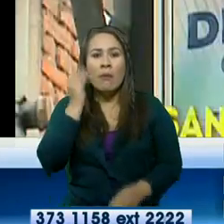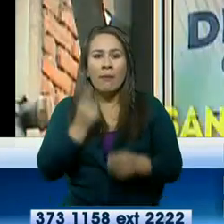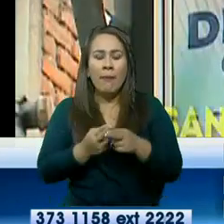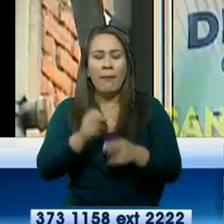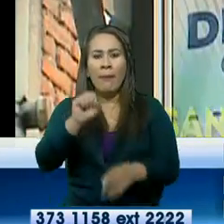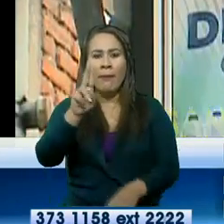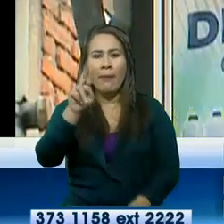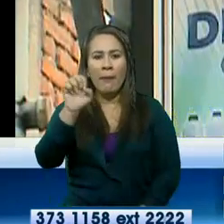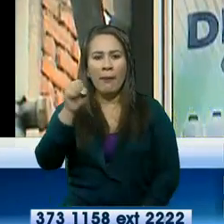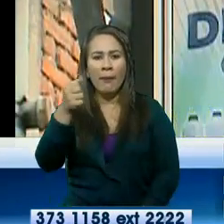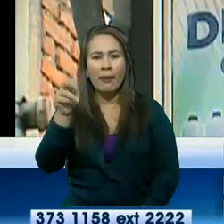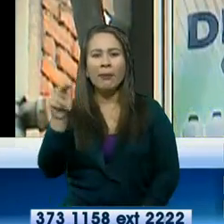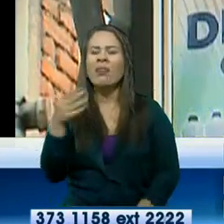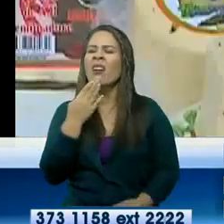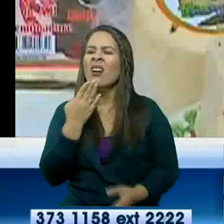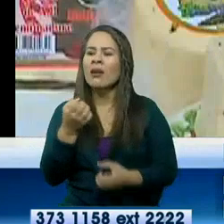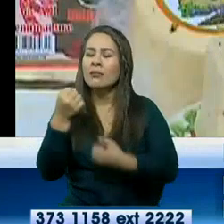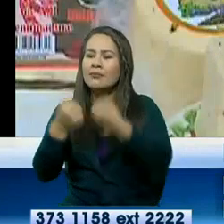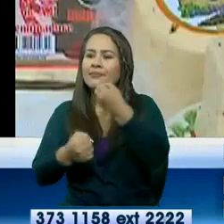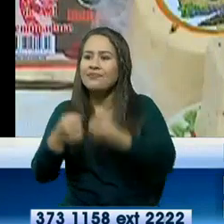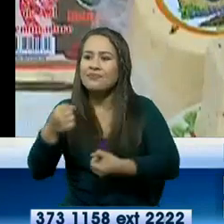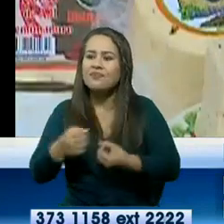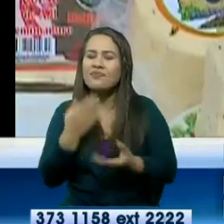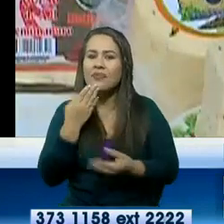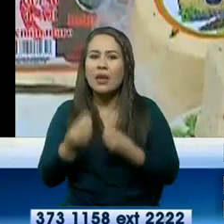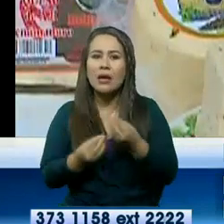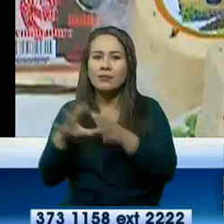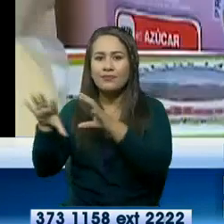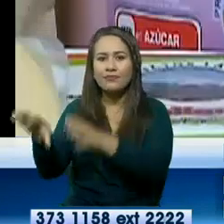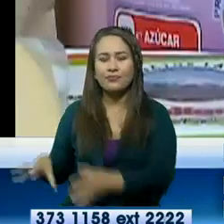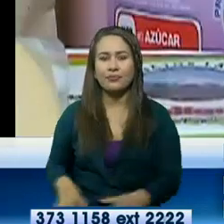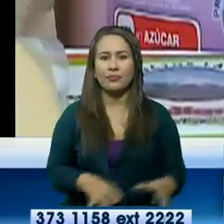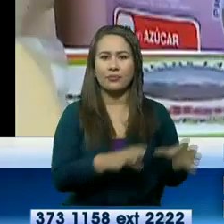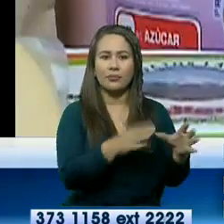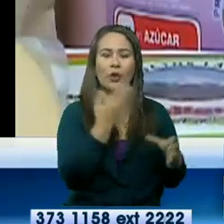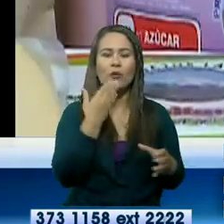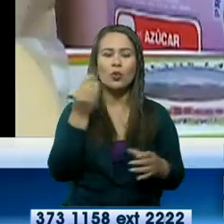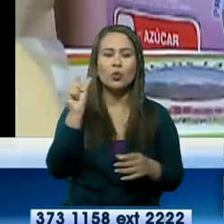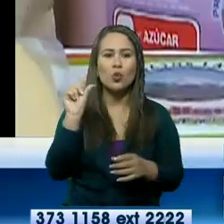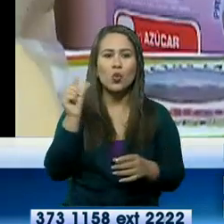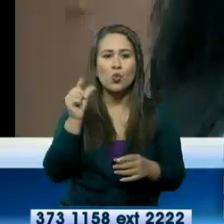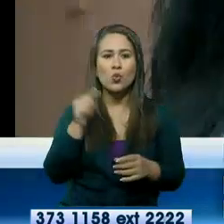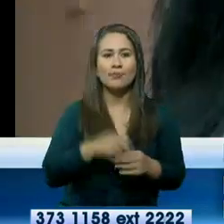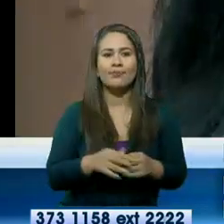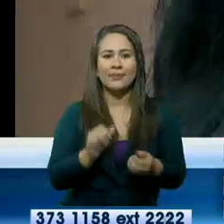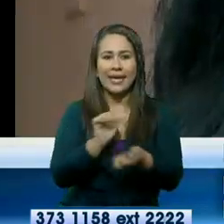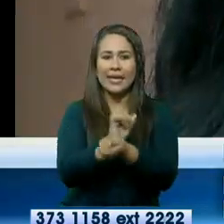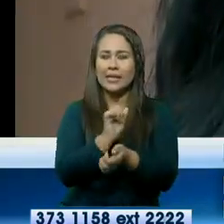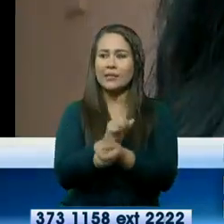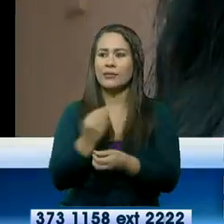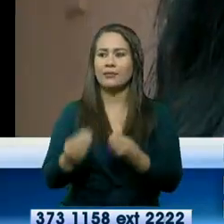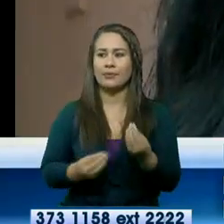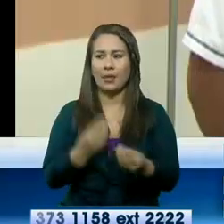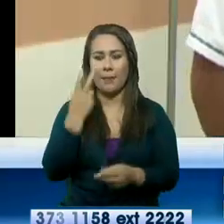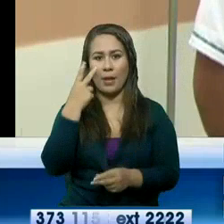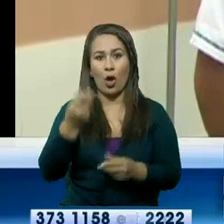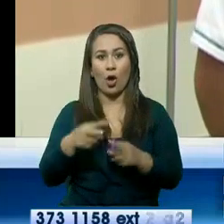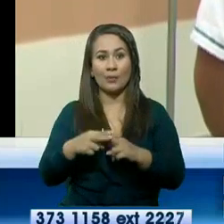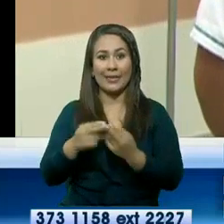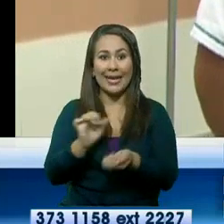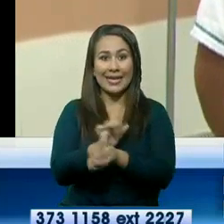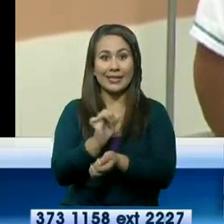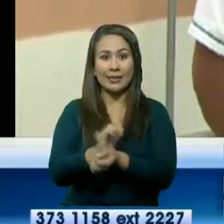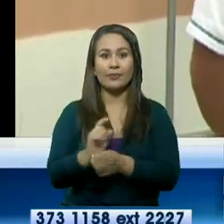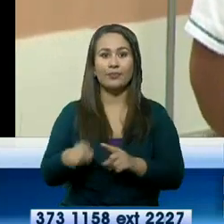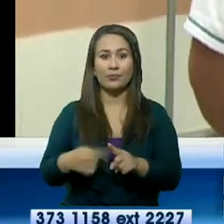de la elaboración de los lácteos. Una vez que llega la leche acá, ¿cómo se elabora el yogur? ¿Cómo se elabora el queso? Cuéntenos, empecemos por el queso. En el momento que